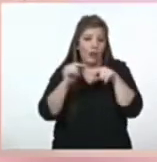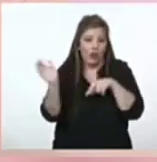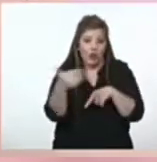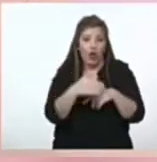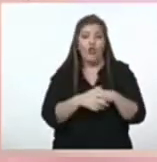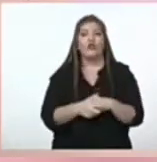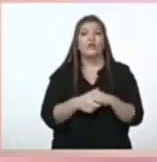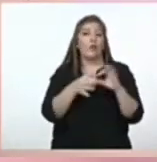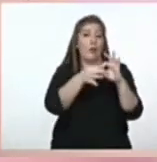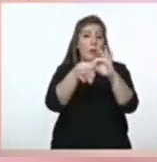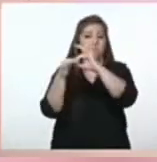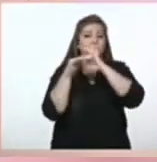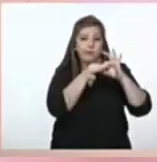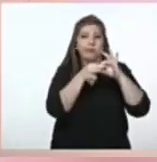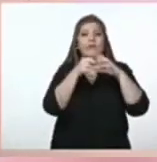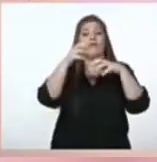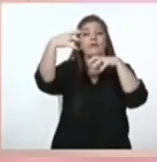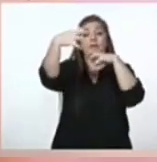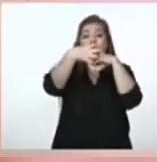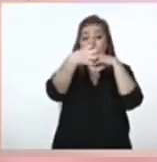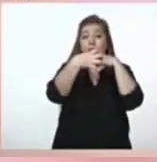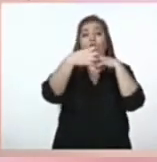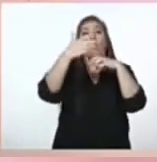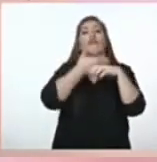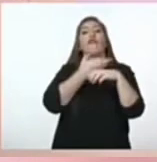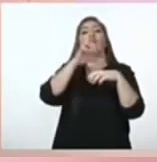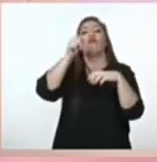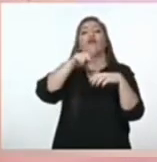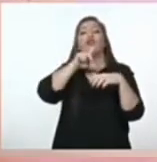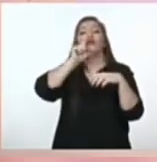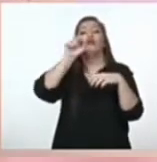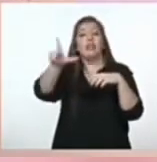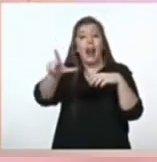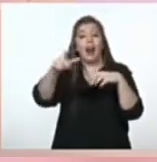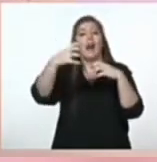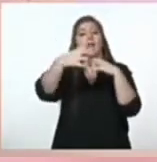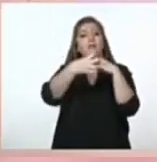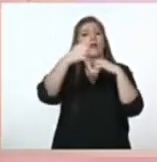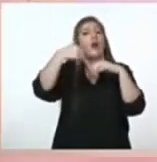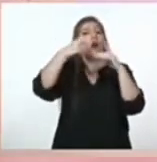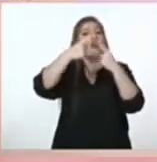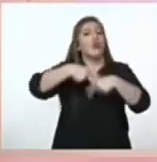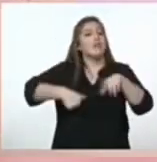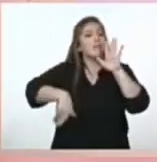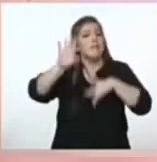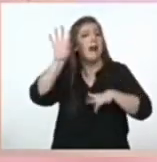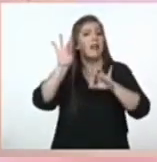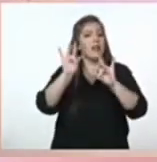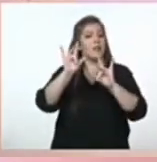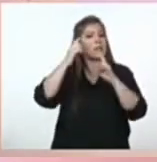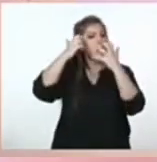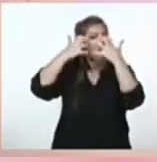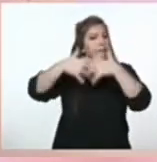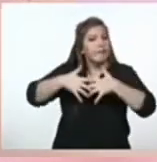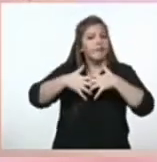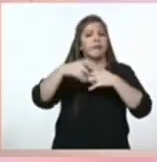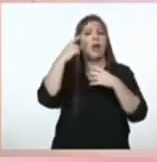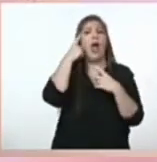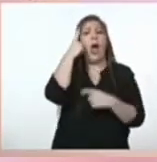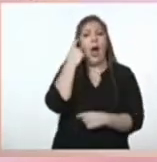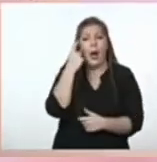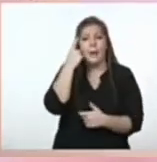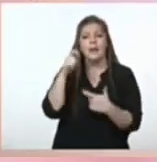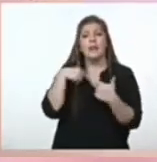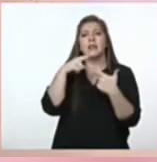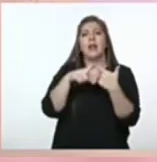a suceder, ¿no? Los procesos cognitivos más complejos, el aprendizaje